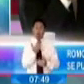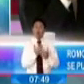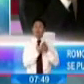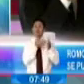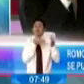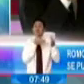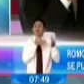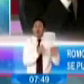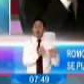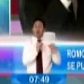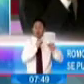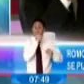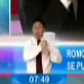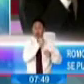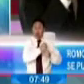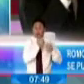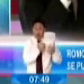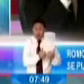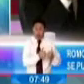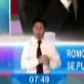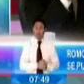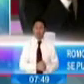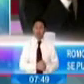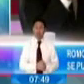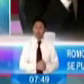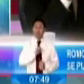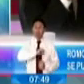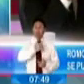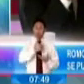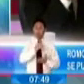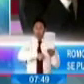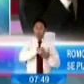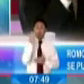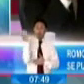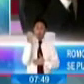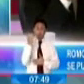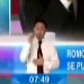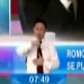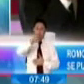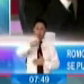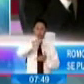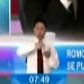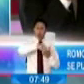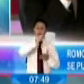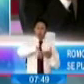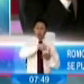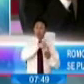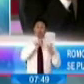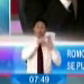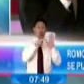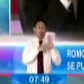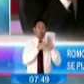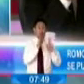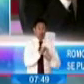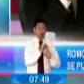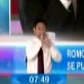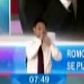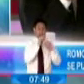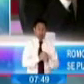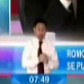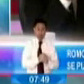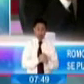también una nueva modalidad importante. Hay contratos emergentes, contratos que tienen unas reglas excepcionales y que